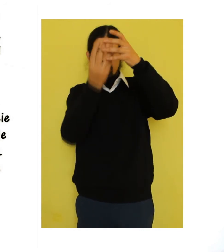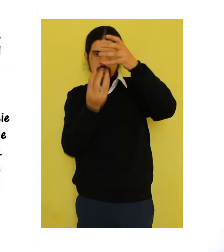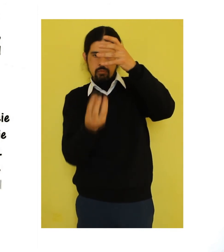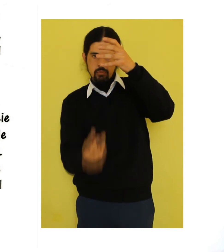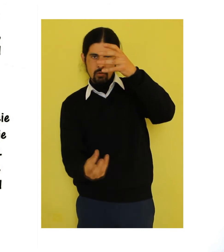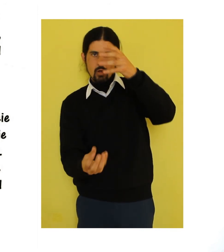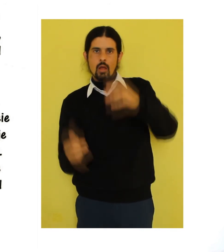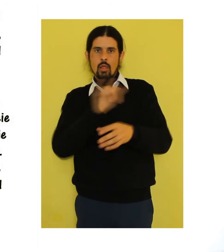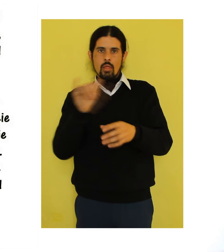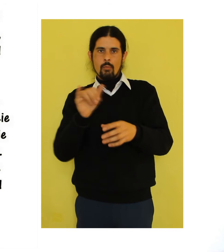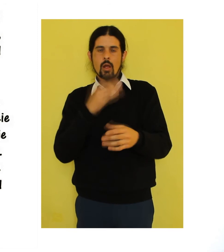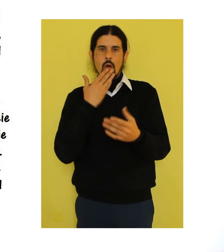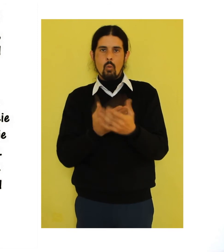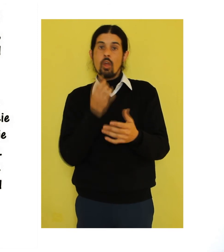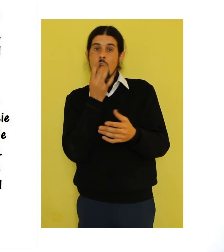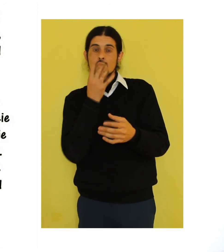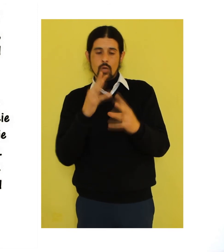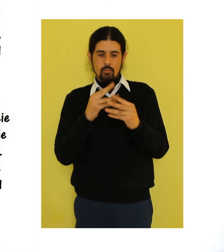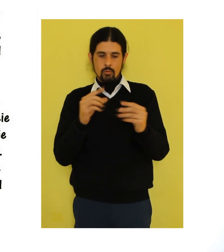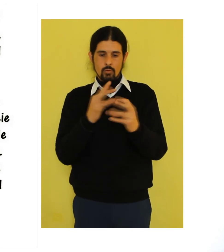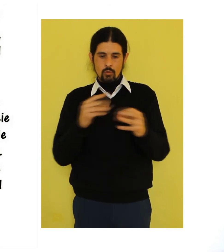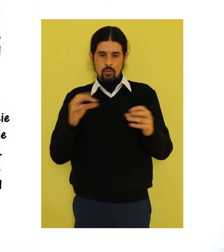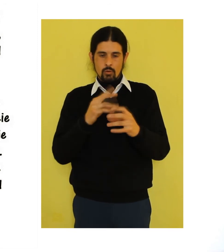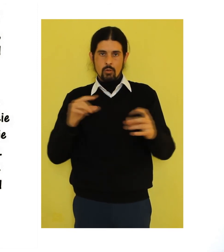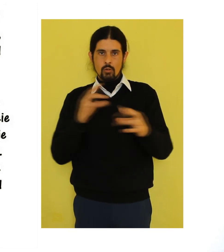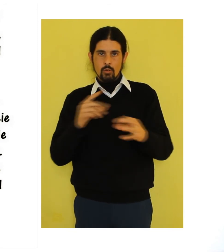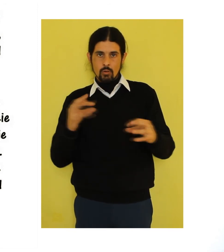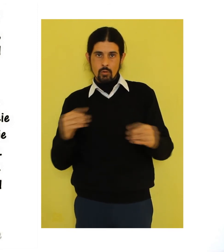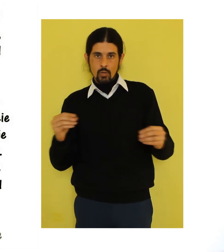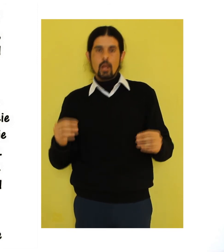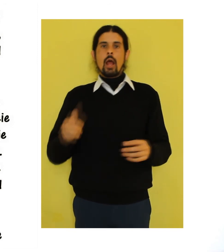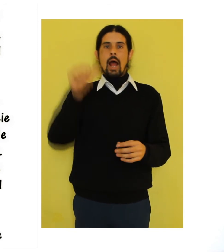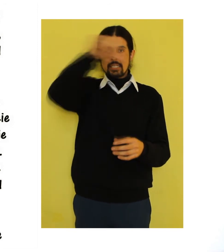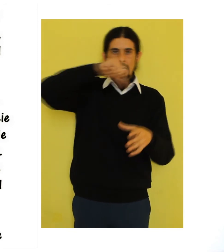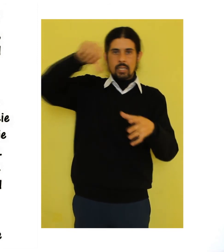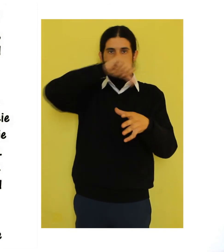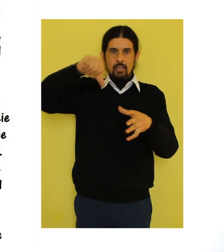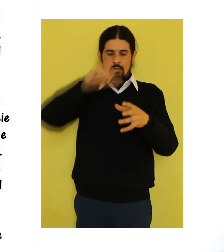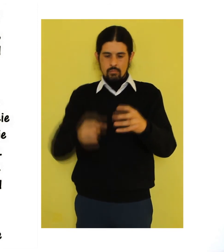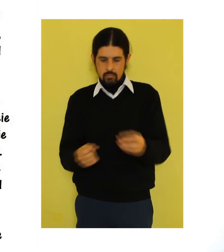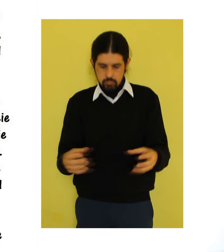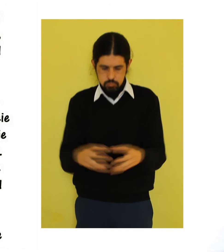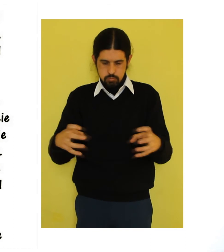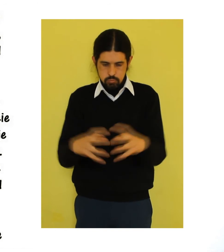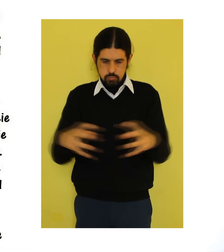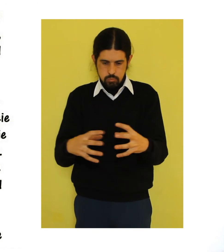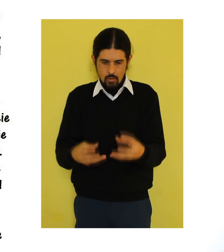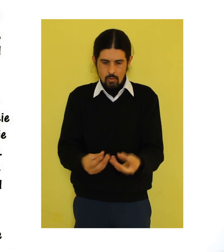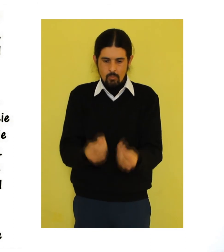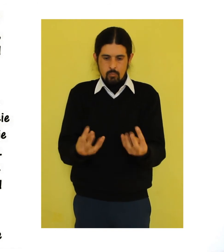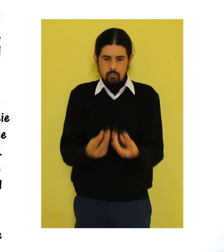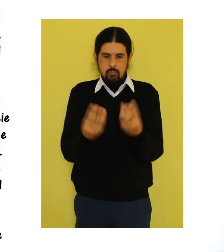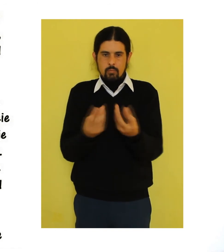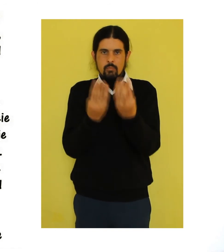aceite asciende a la superficie al disolverse en agua un porcentaje del azúcar que arrastra en la caída. Por otra parte, el aceite que cae